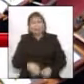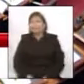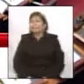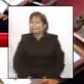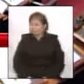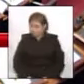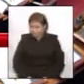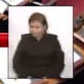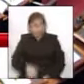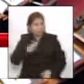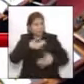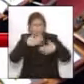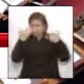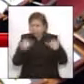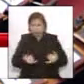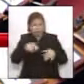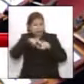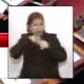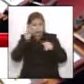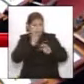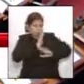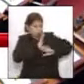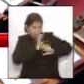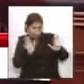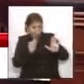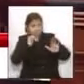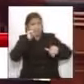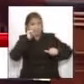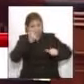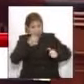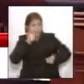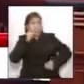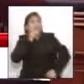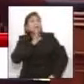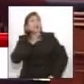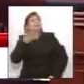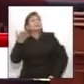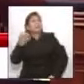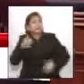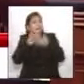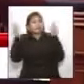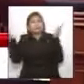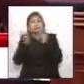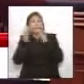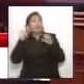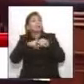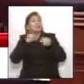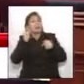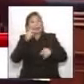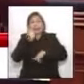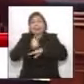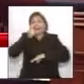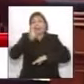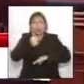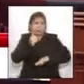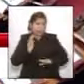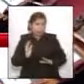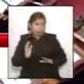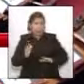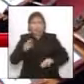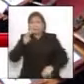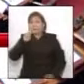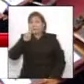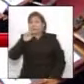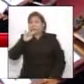ya. Yo renuncio hoy día, ya. Y mañana, ¿qué van a decir todos los titulares? Renunció, ella es la culpable. Y